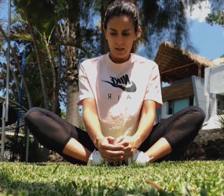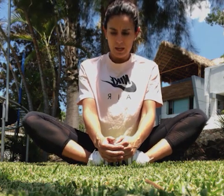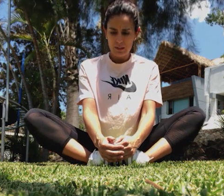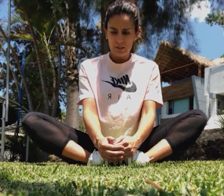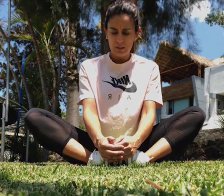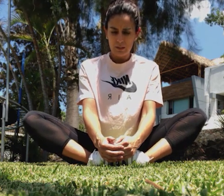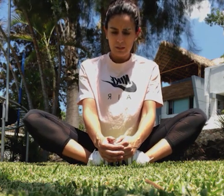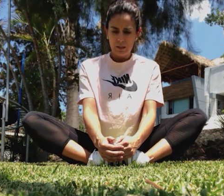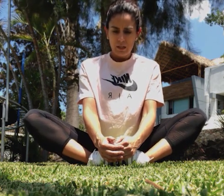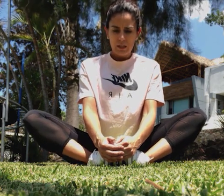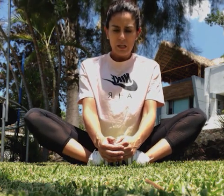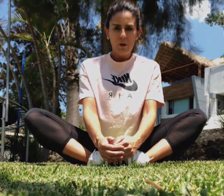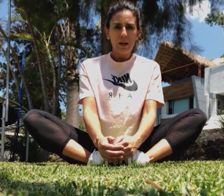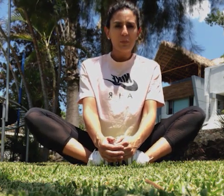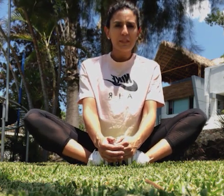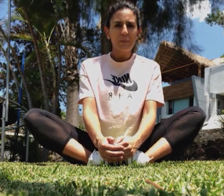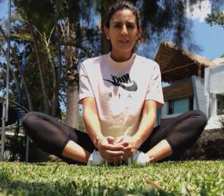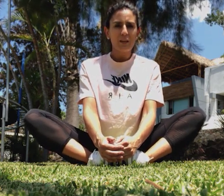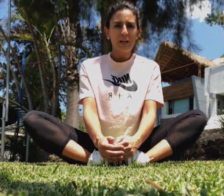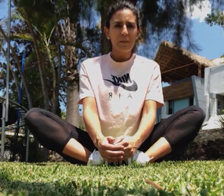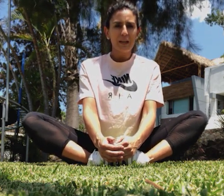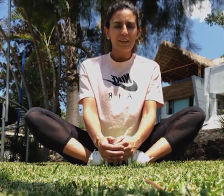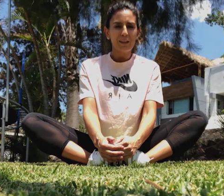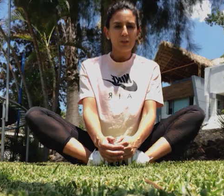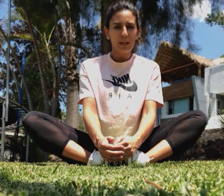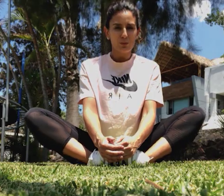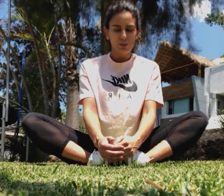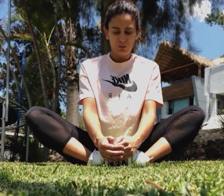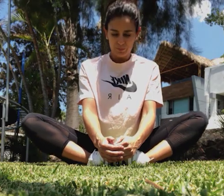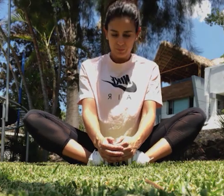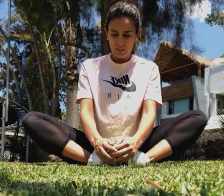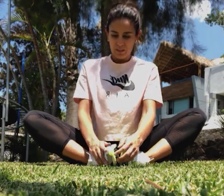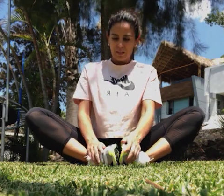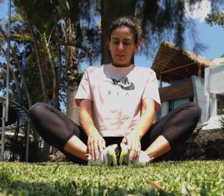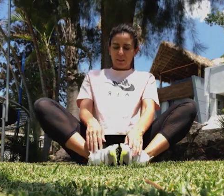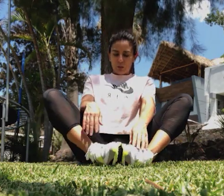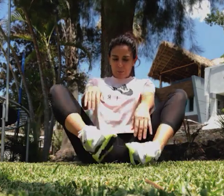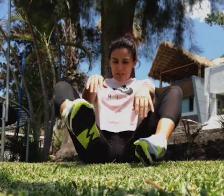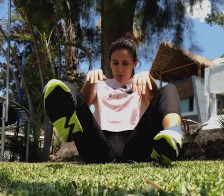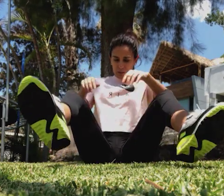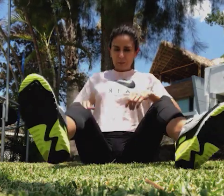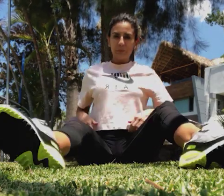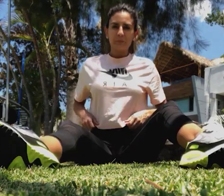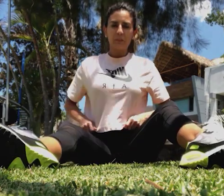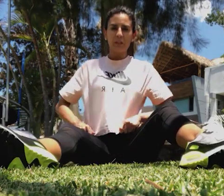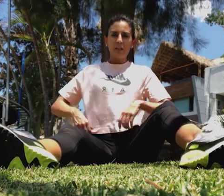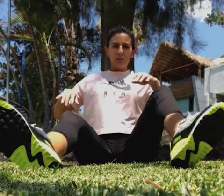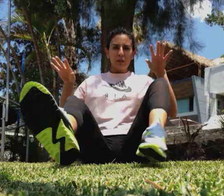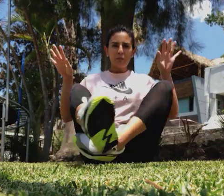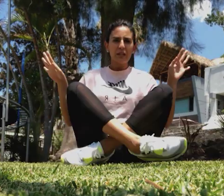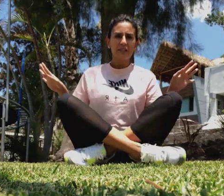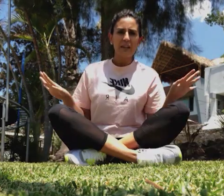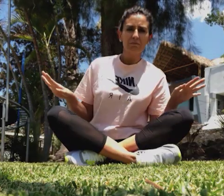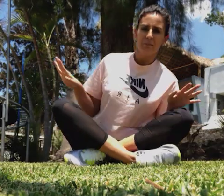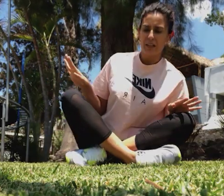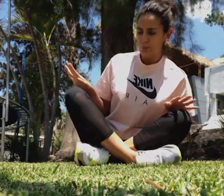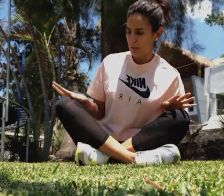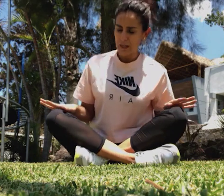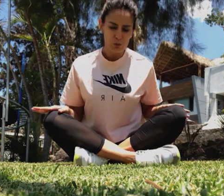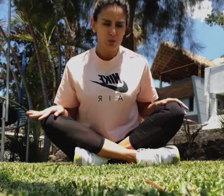Así es. Y ahora vamos a pasar con la parte de los brazos. Los brazos pueden